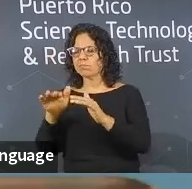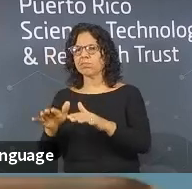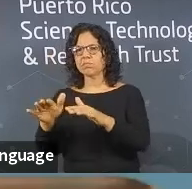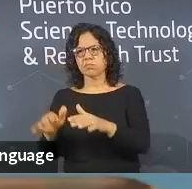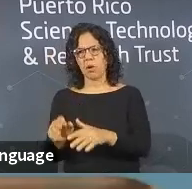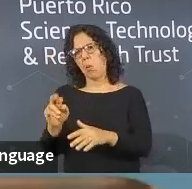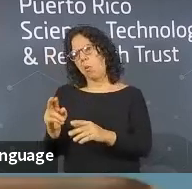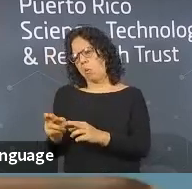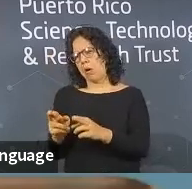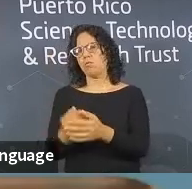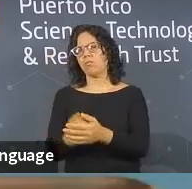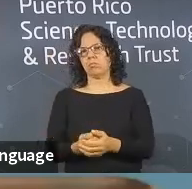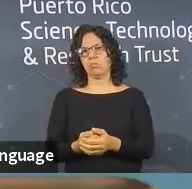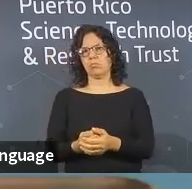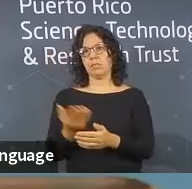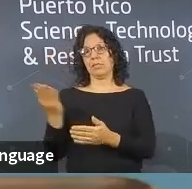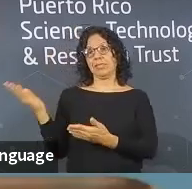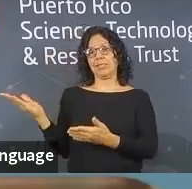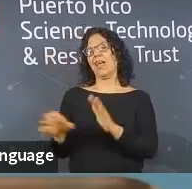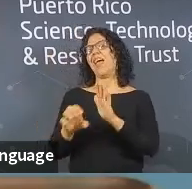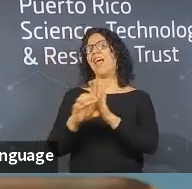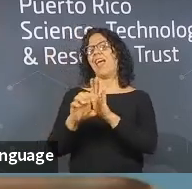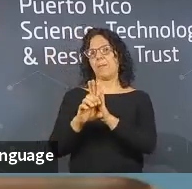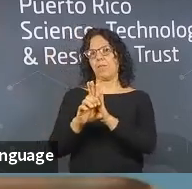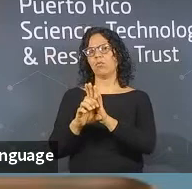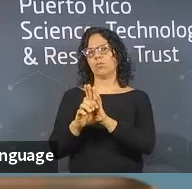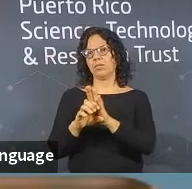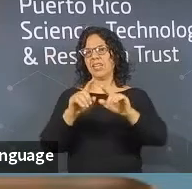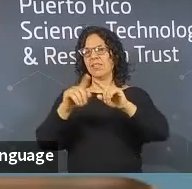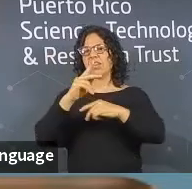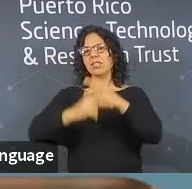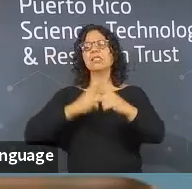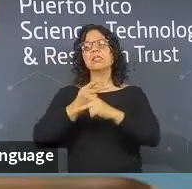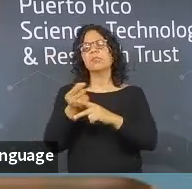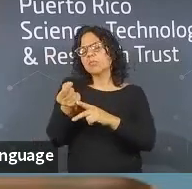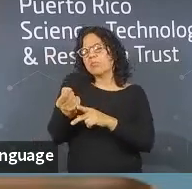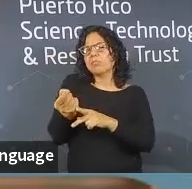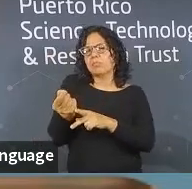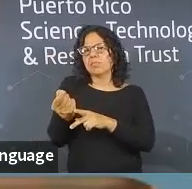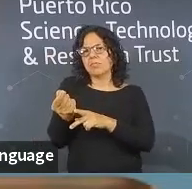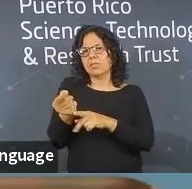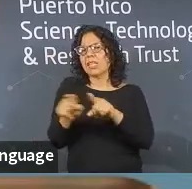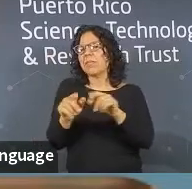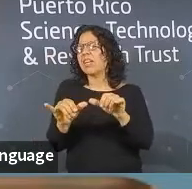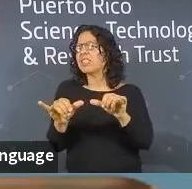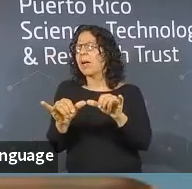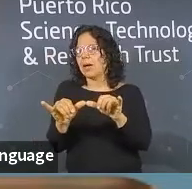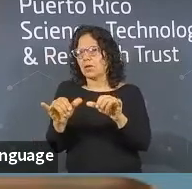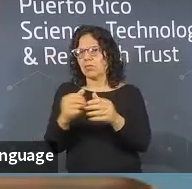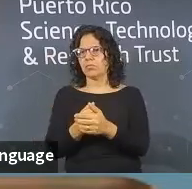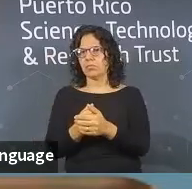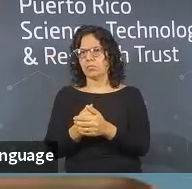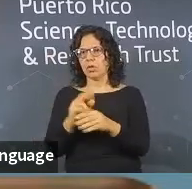Solo para darles un ejemplo de las partículas, de diferentes tipos de partículas y del tamaño de gota. Usualmente hablamos